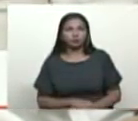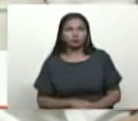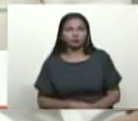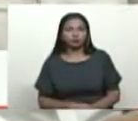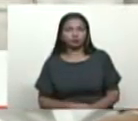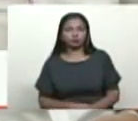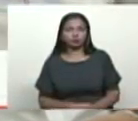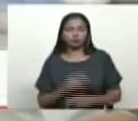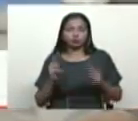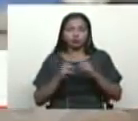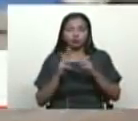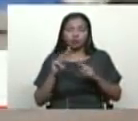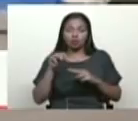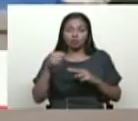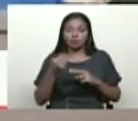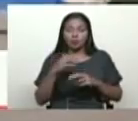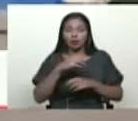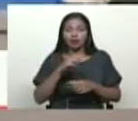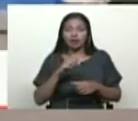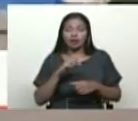Nos veamos para ver ese plan,